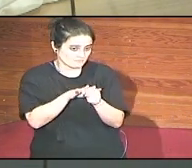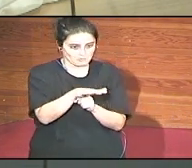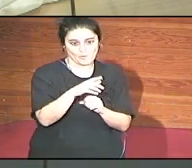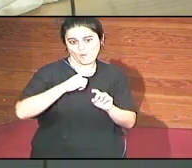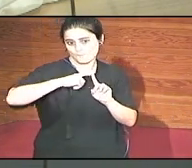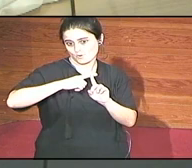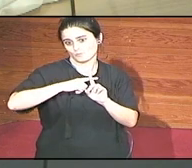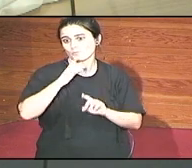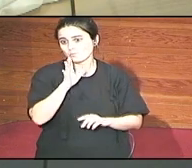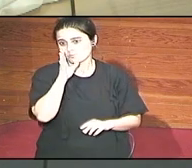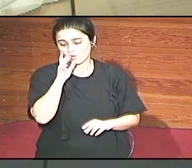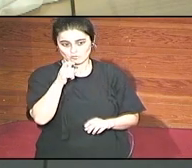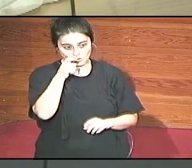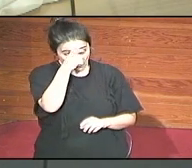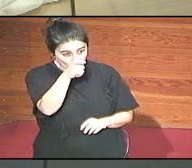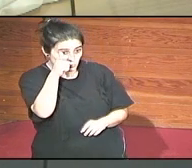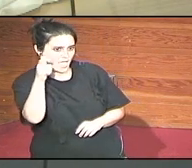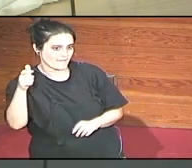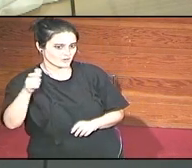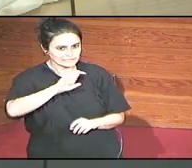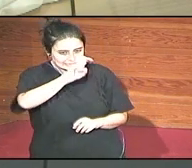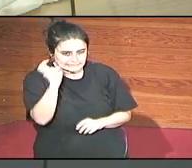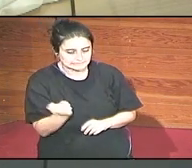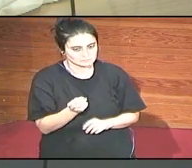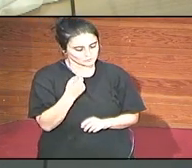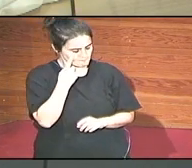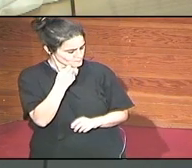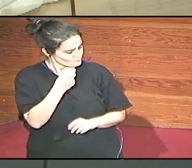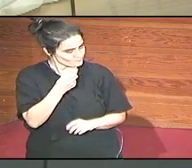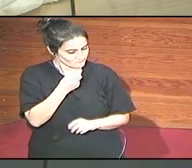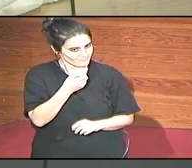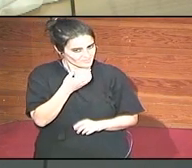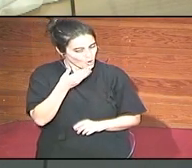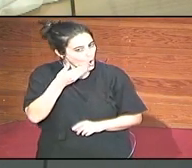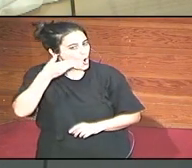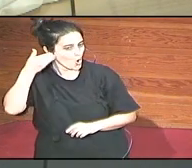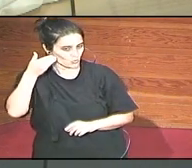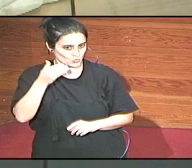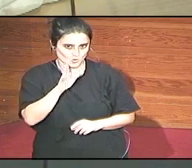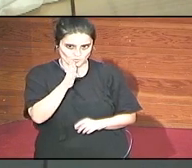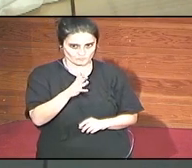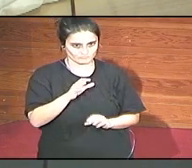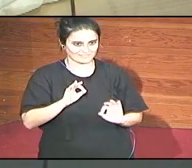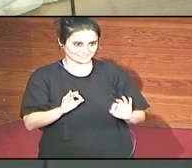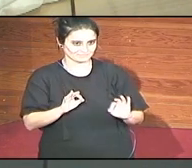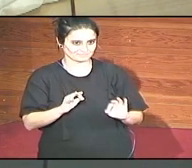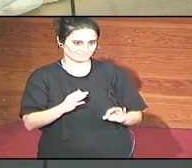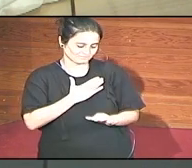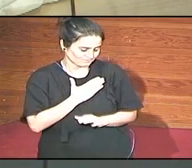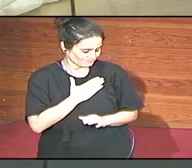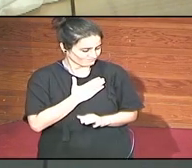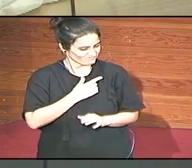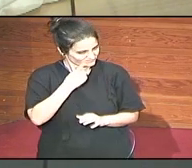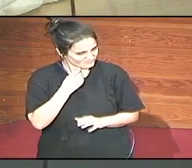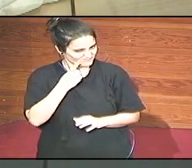pueblos muy muchos pueblos porque son muchos pero sí que se nota ese orgullo de formar parte de algo milenario con